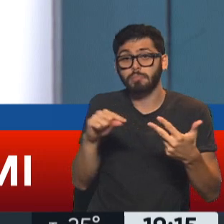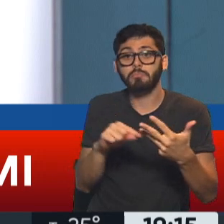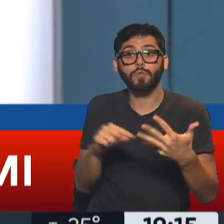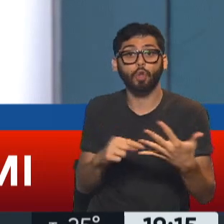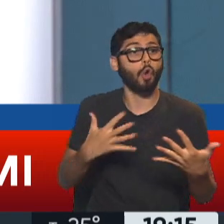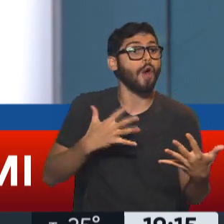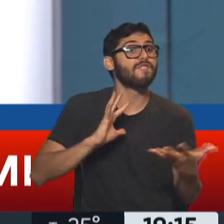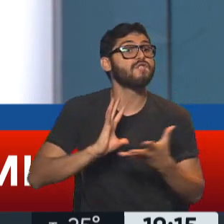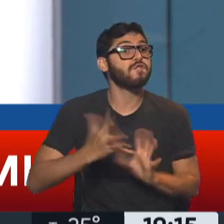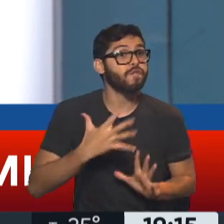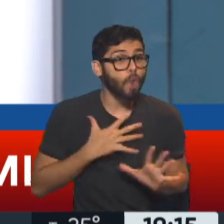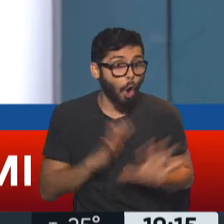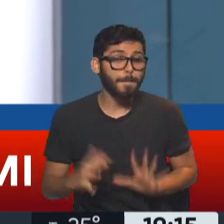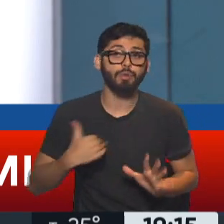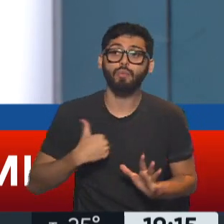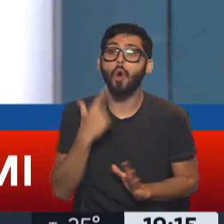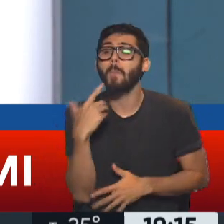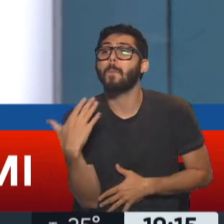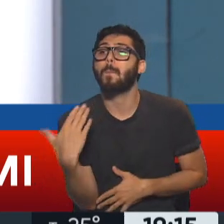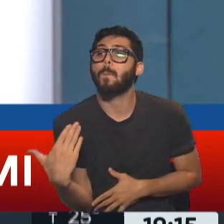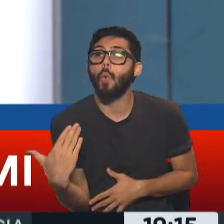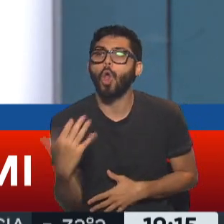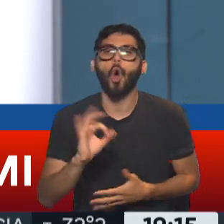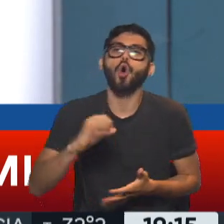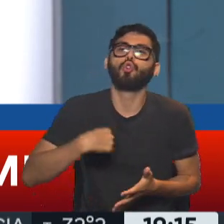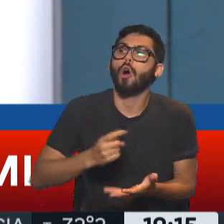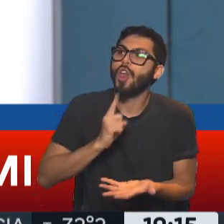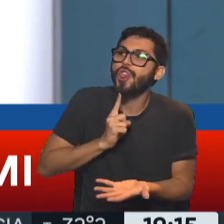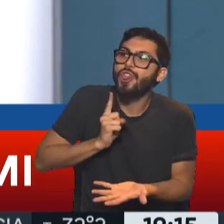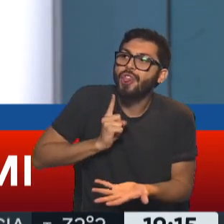hago y qué es lo que soy capaz de hacer o tengo la decisión de hacerlo. Gracias, Rulo.